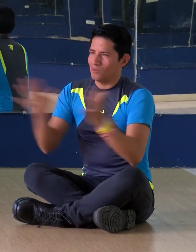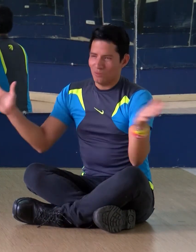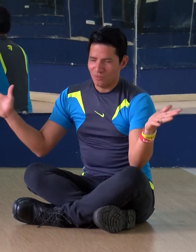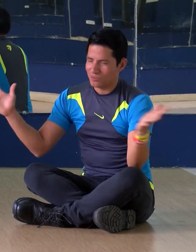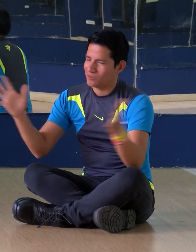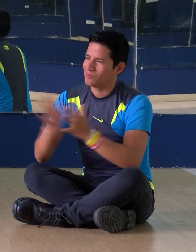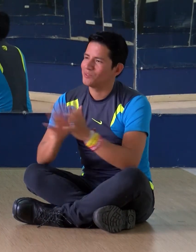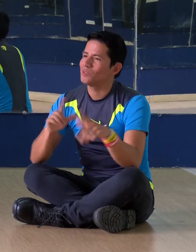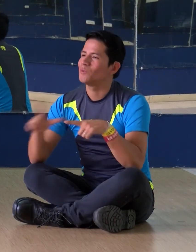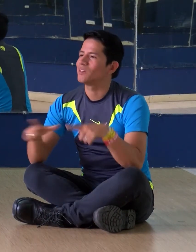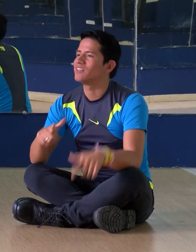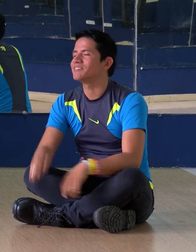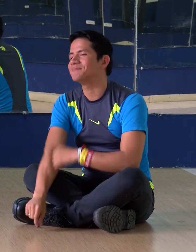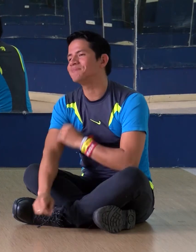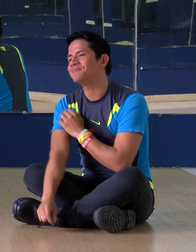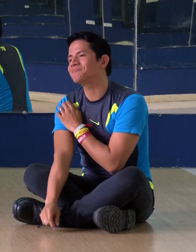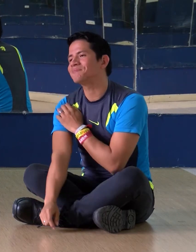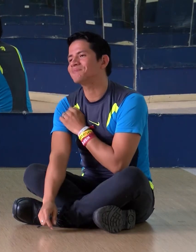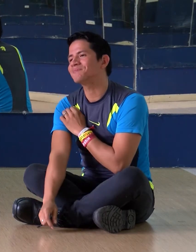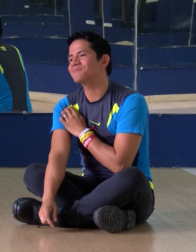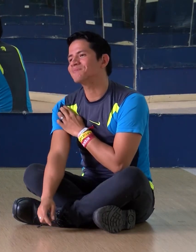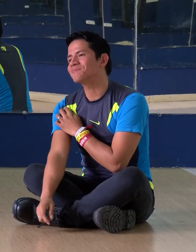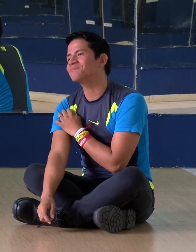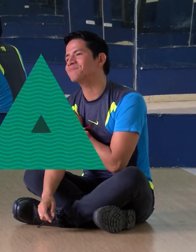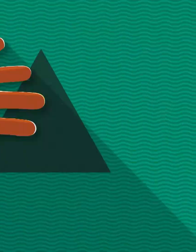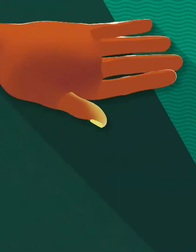Siempre me ha gustado este mundo de la televisión.